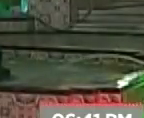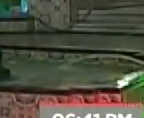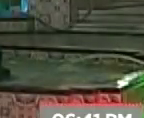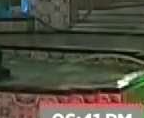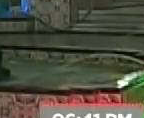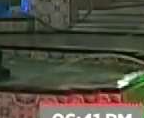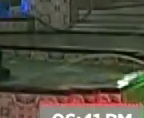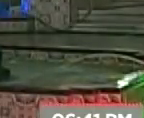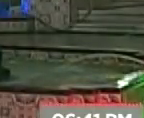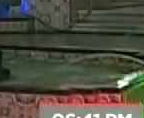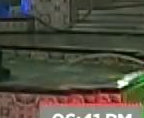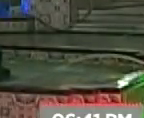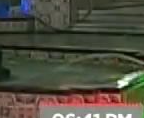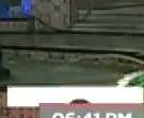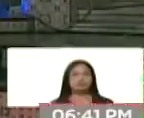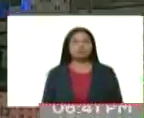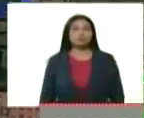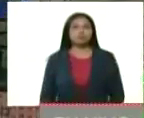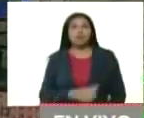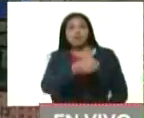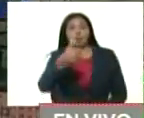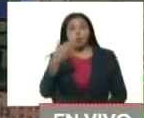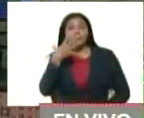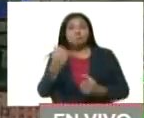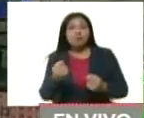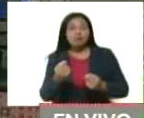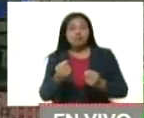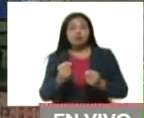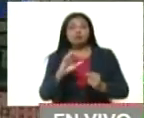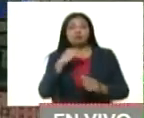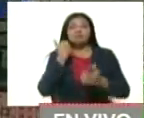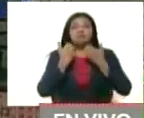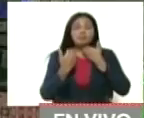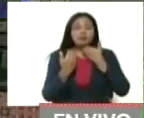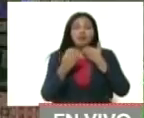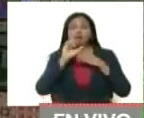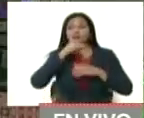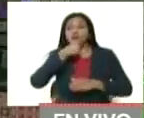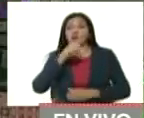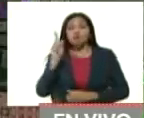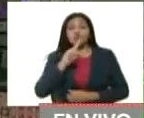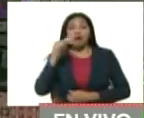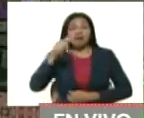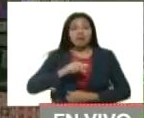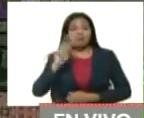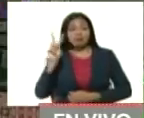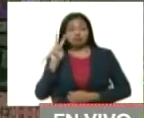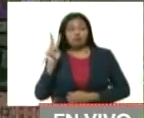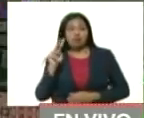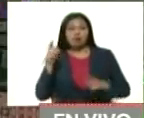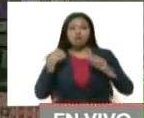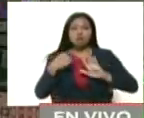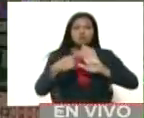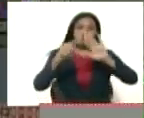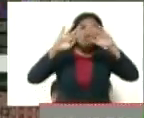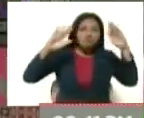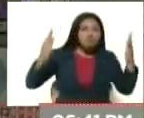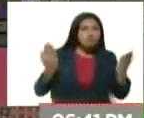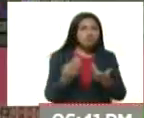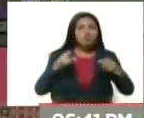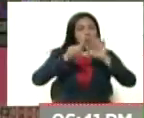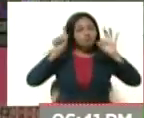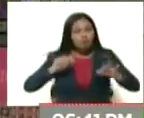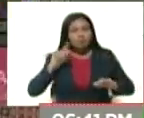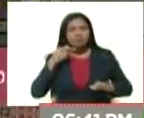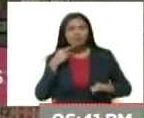venezolanos entiendan que esta no es una enfermedad de la tercera edad. Esta es una enfermedad que en Venezuela, y también se está demostrando así en la mayor